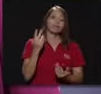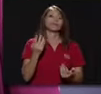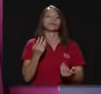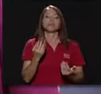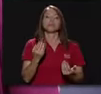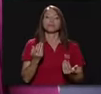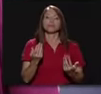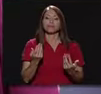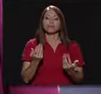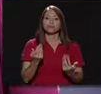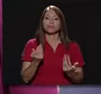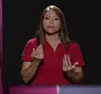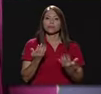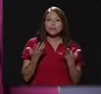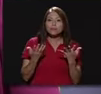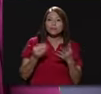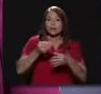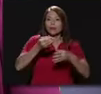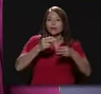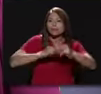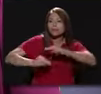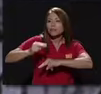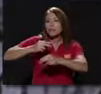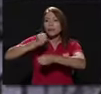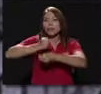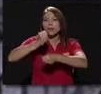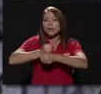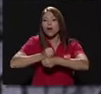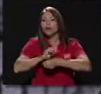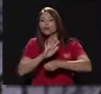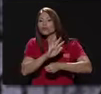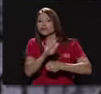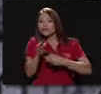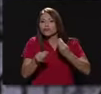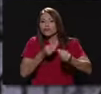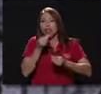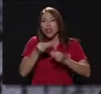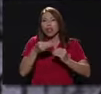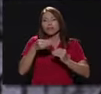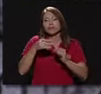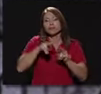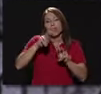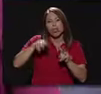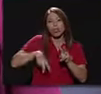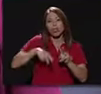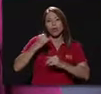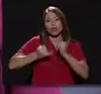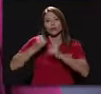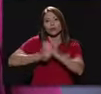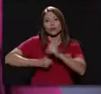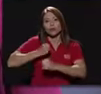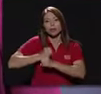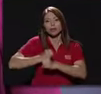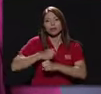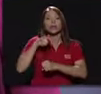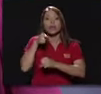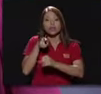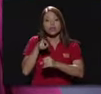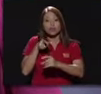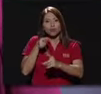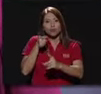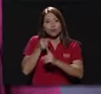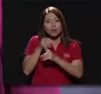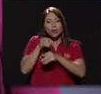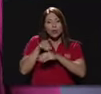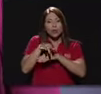desempeño del mercado de trabajo ha sido desfavorable en los últimos años y eso ha incidido directamente en